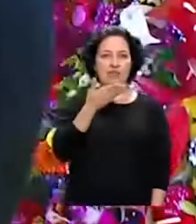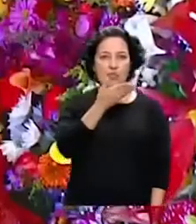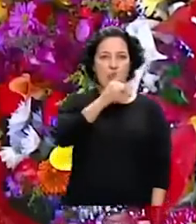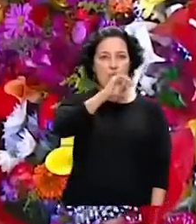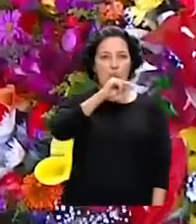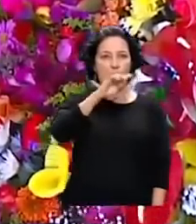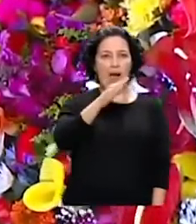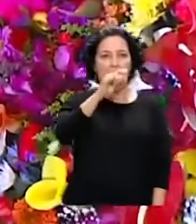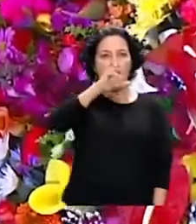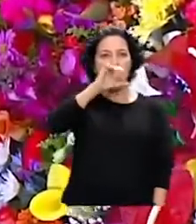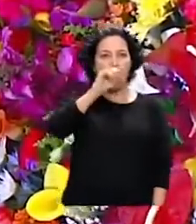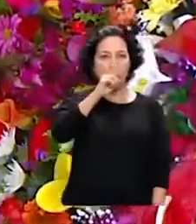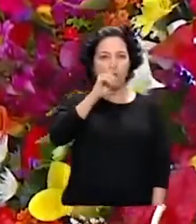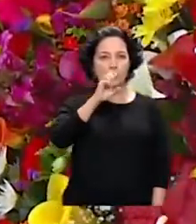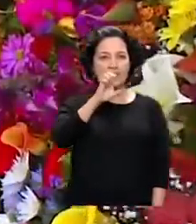Grajales.